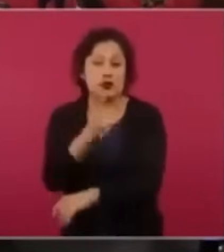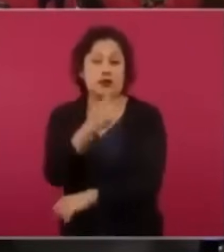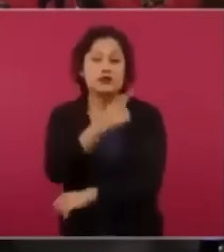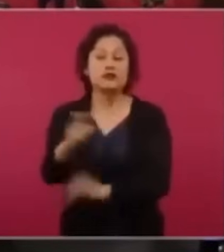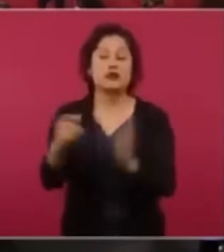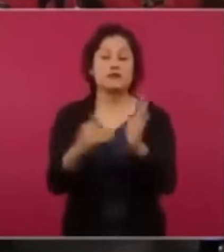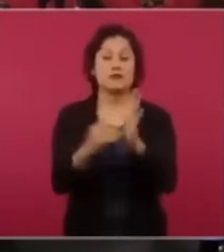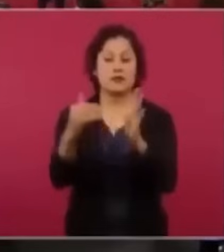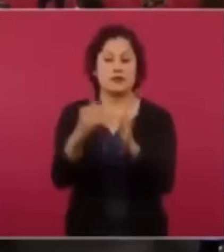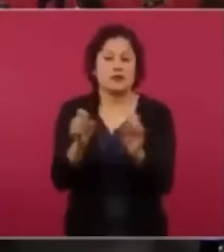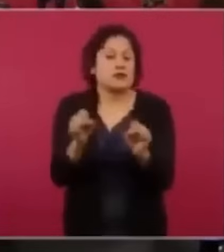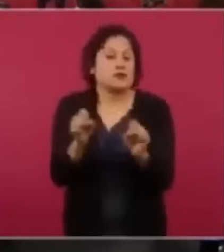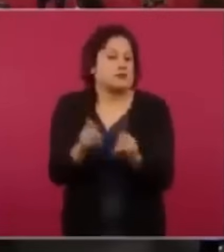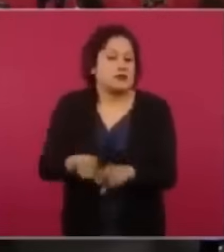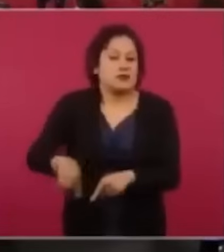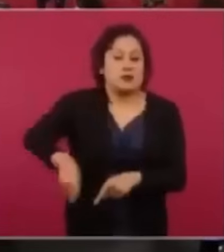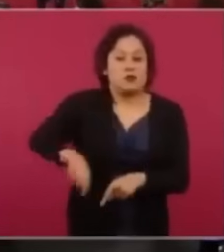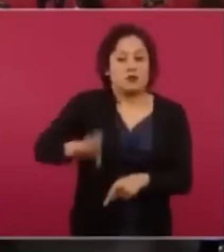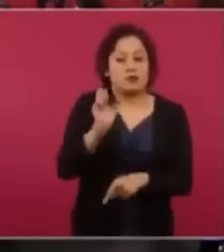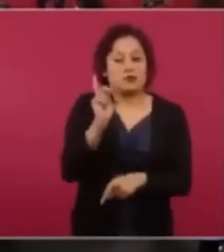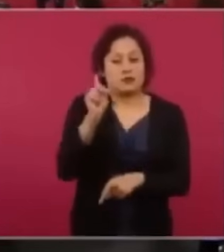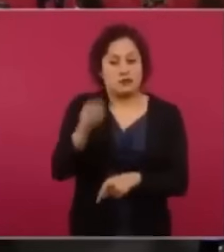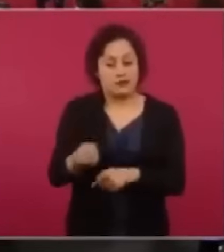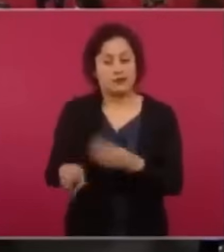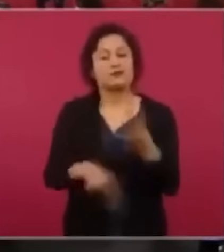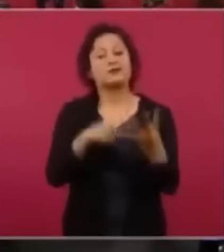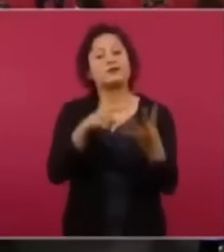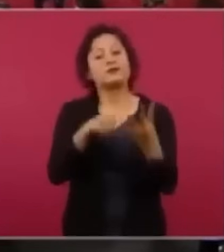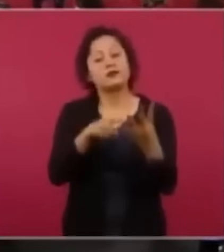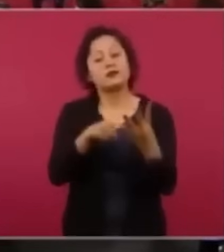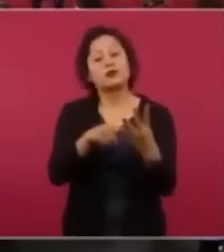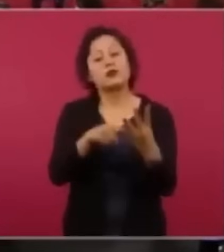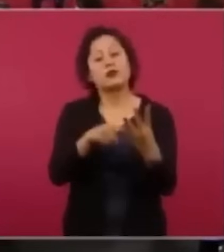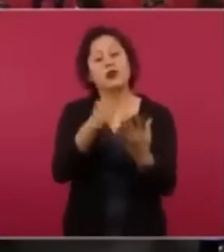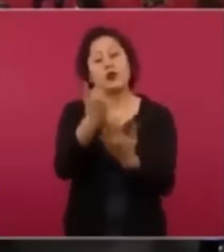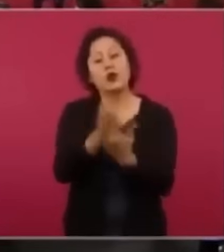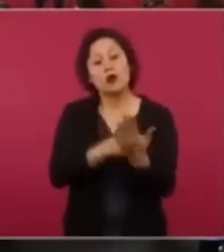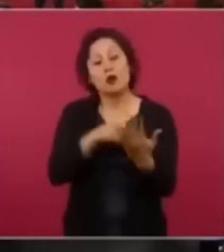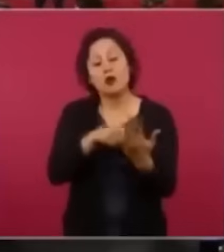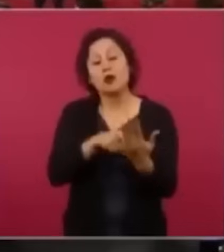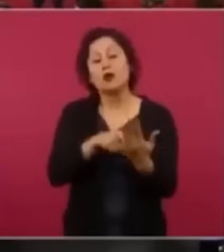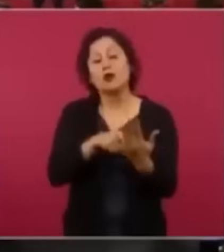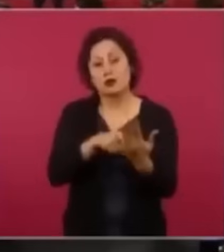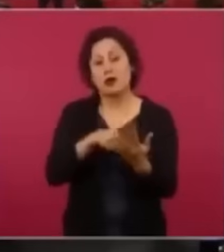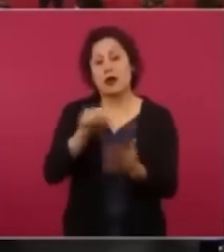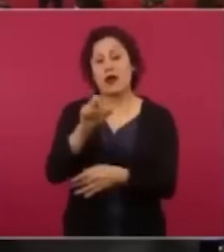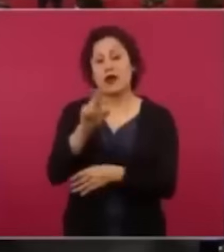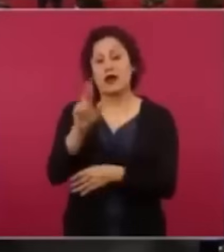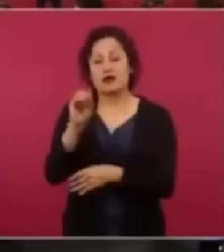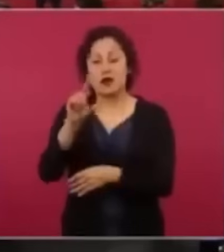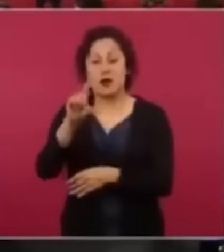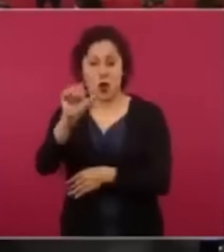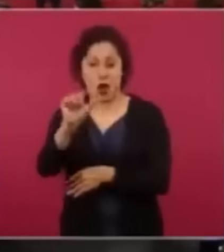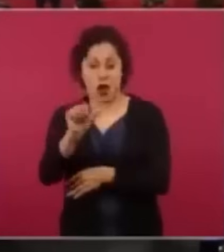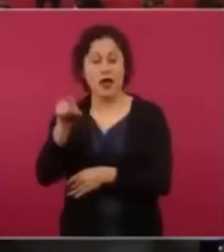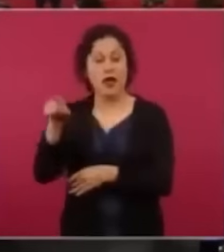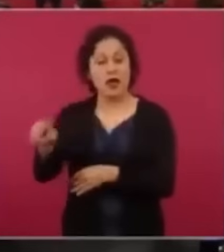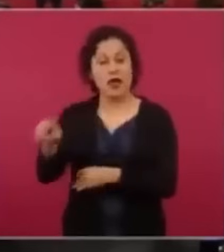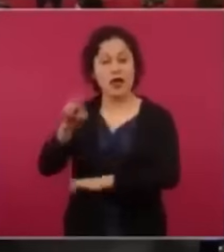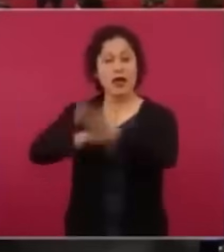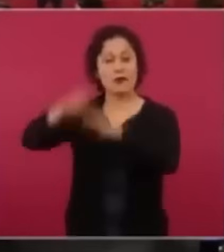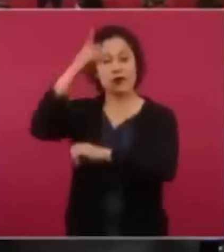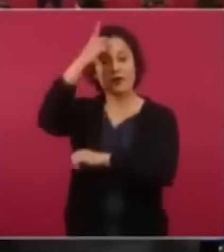Nieto. En cuarto lugar está el empresario y periodista Federico Arreola, propietario de